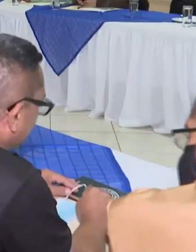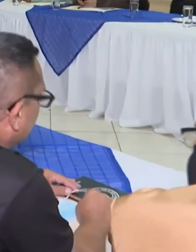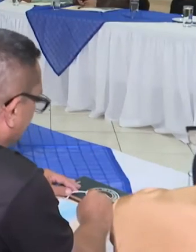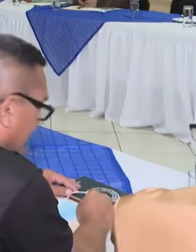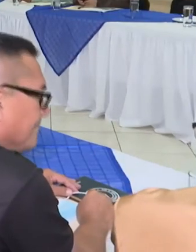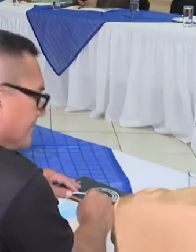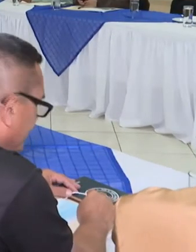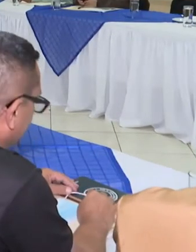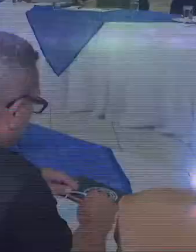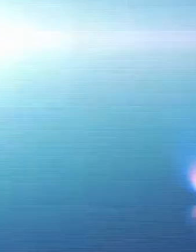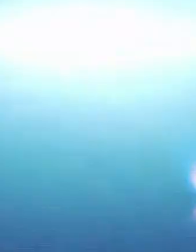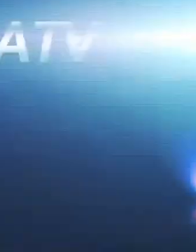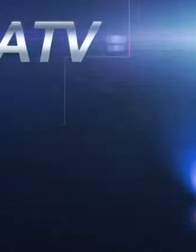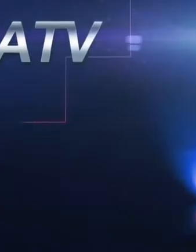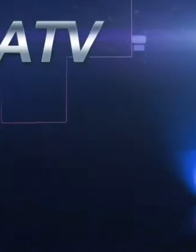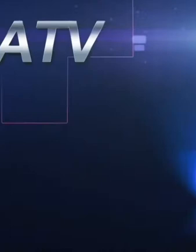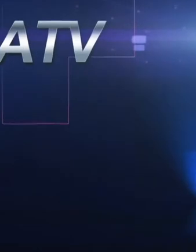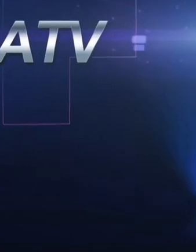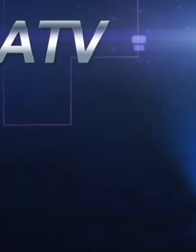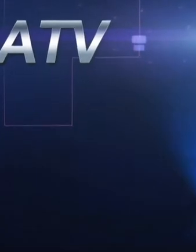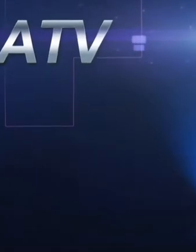informó Elmer Marcia.